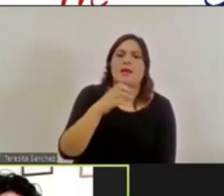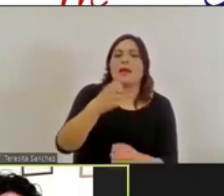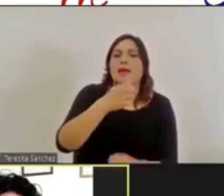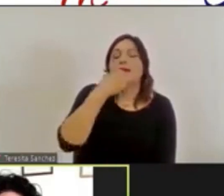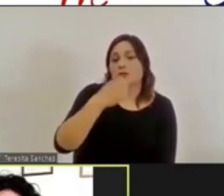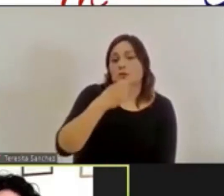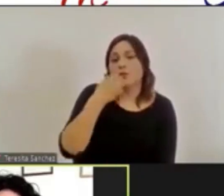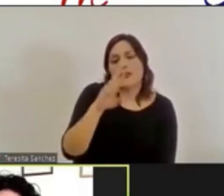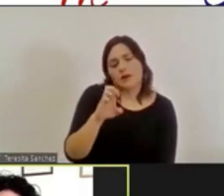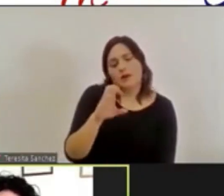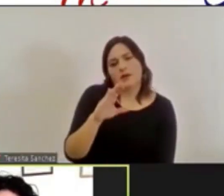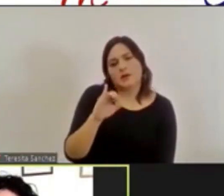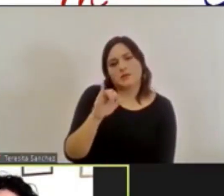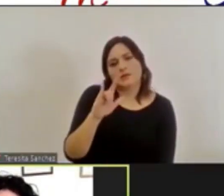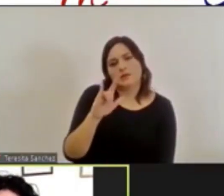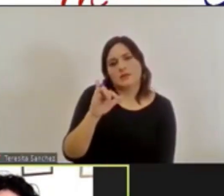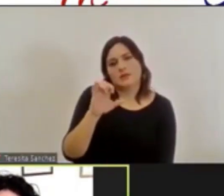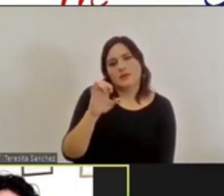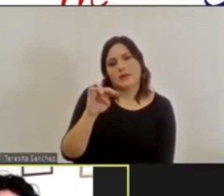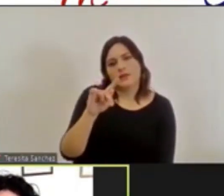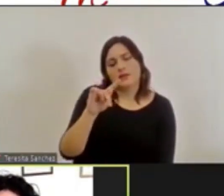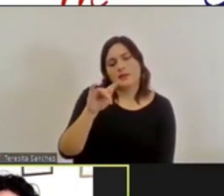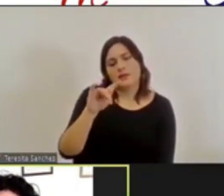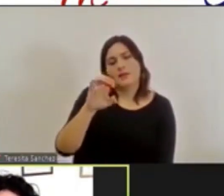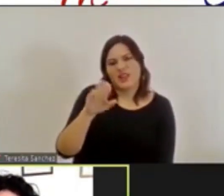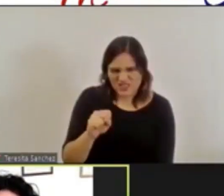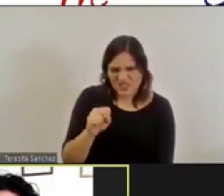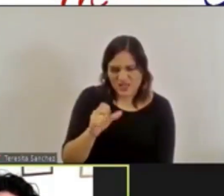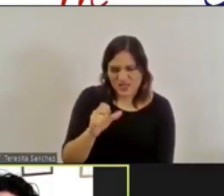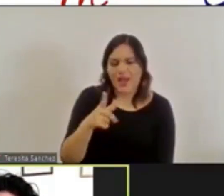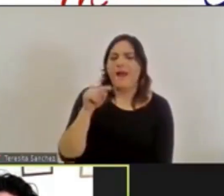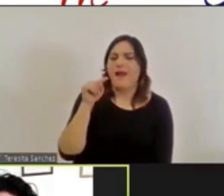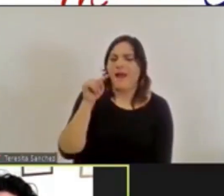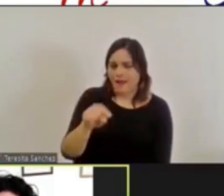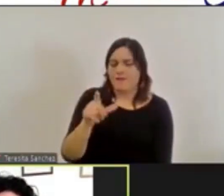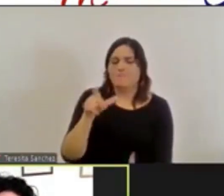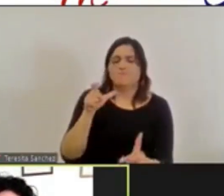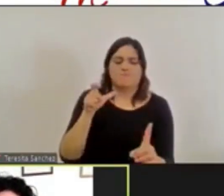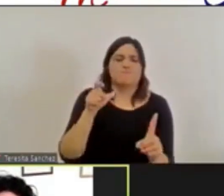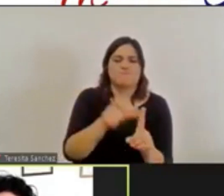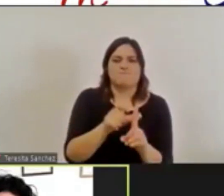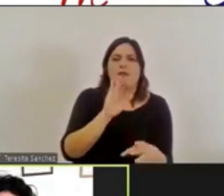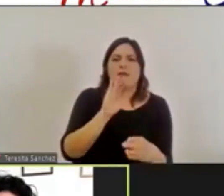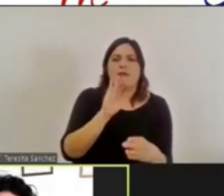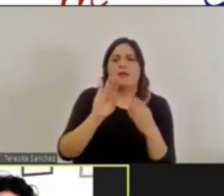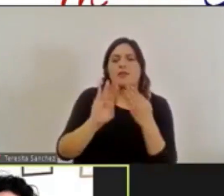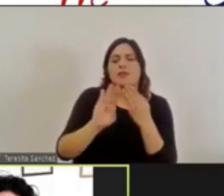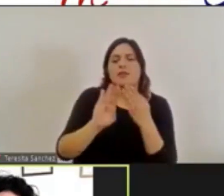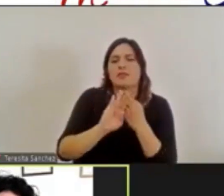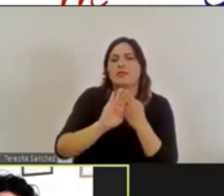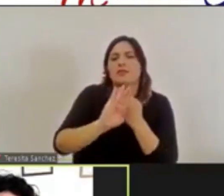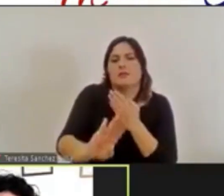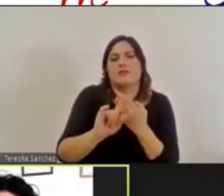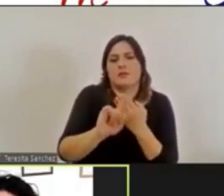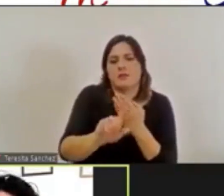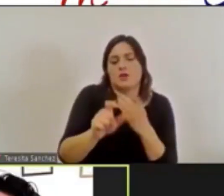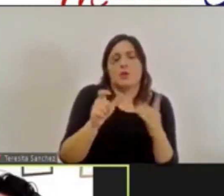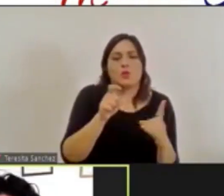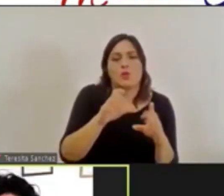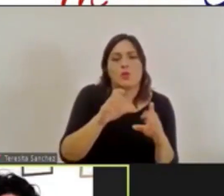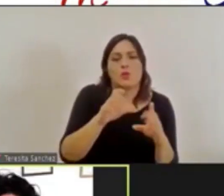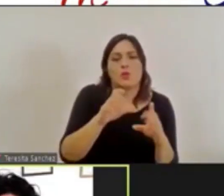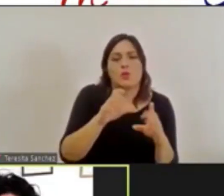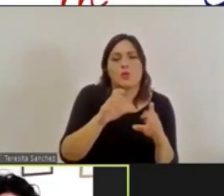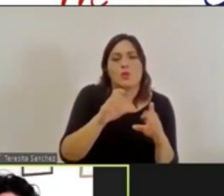prevención reforzado con música para difundir actitudes de protección por parte de los niños. Muy buen esfuerzo el que están haciendo.